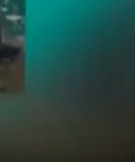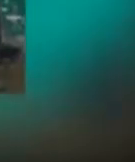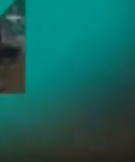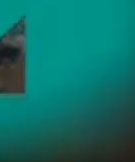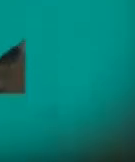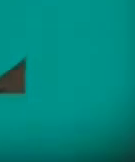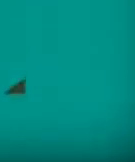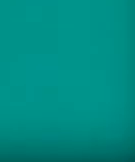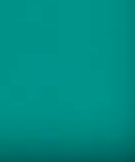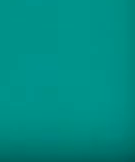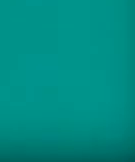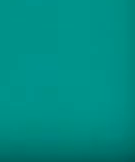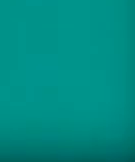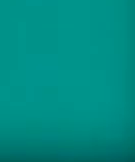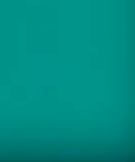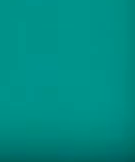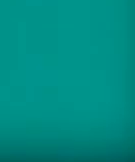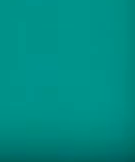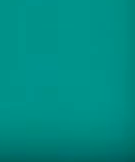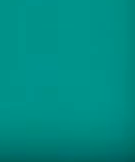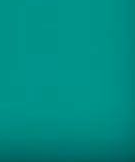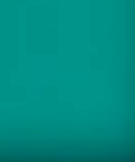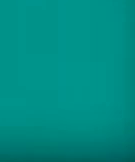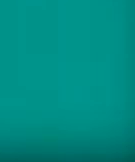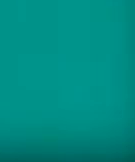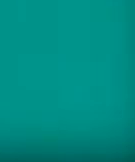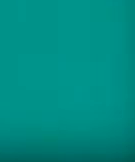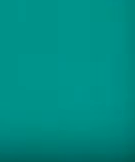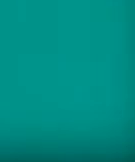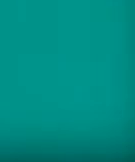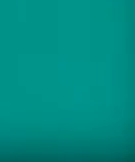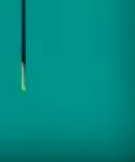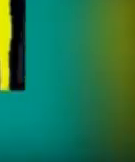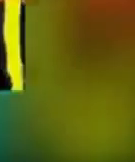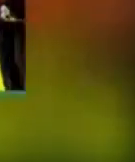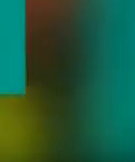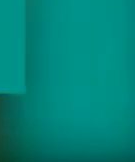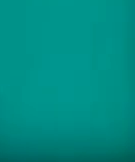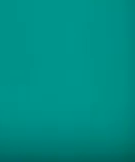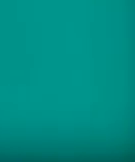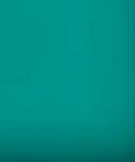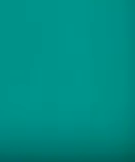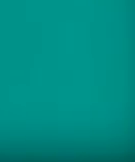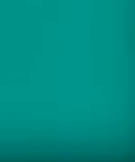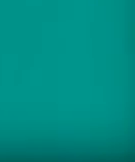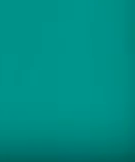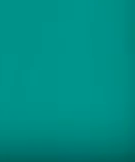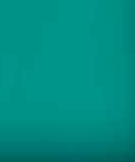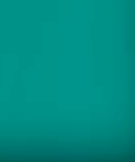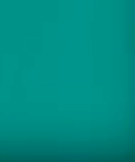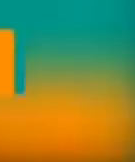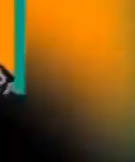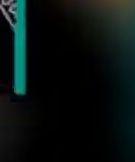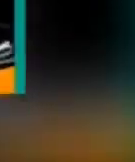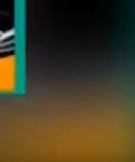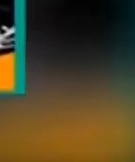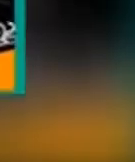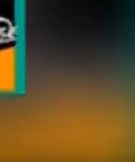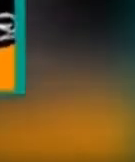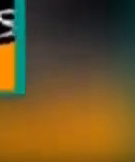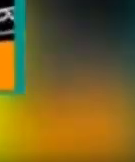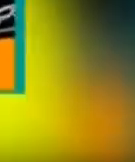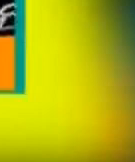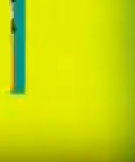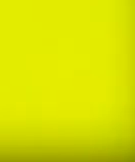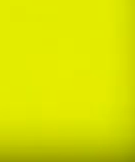Canto al pie de tu ventana, pa' que sepas que te... Rancheras, sones jarochos, boleros, guapangos, valses y corridos,